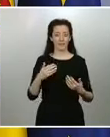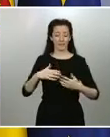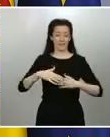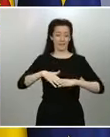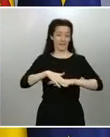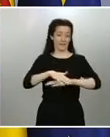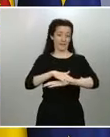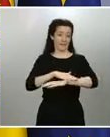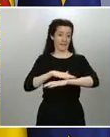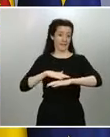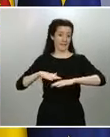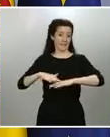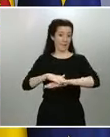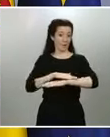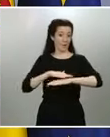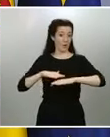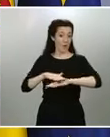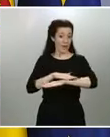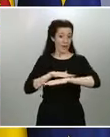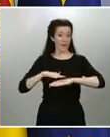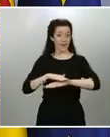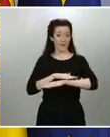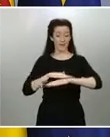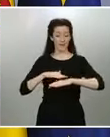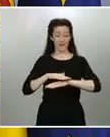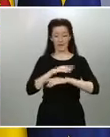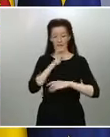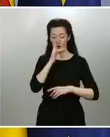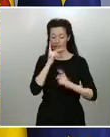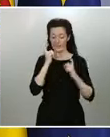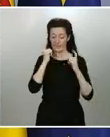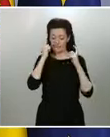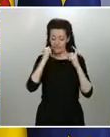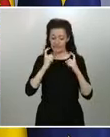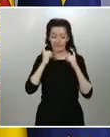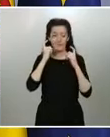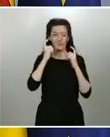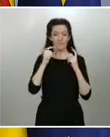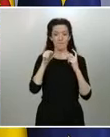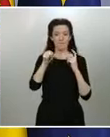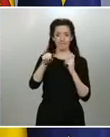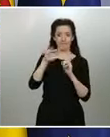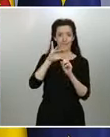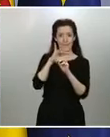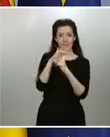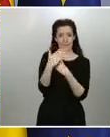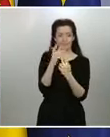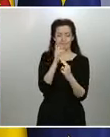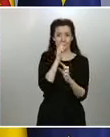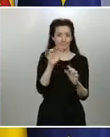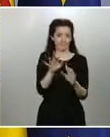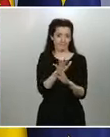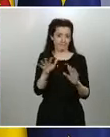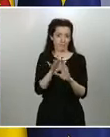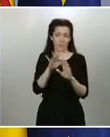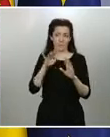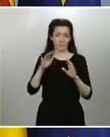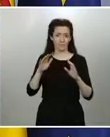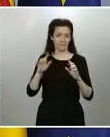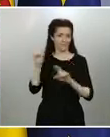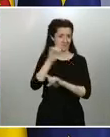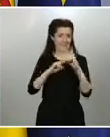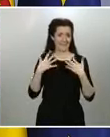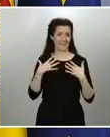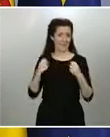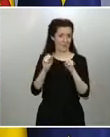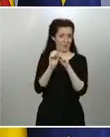intentando dar respuesta la peor crisis sanitaria que hemos vivido en muchísimos años no se trata de ponérselo